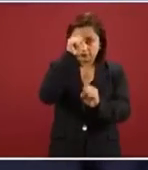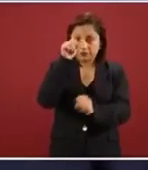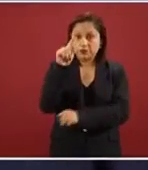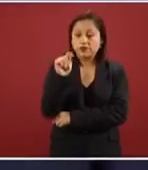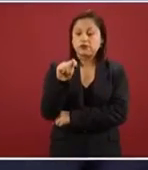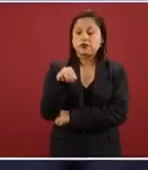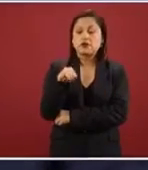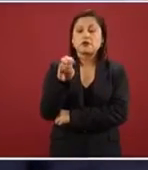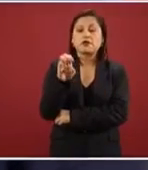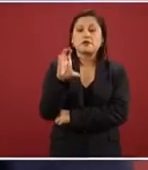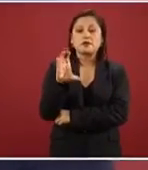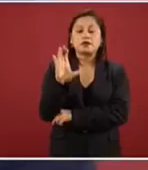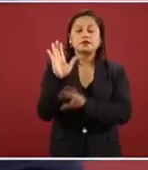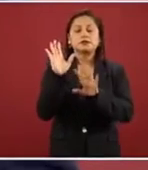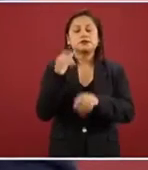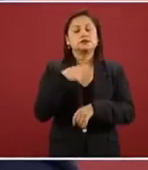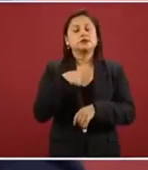hoy